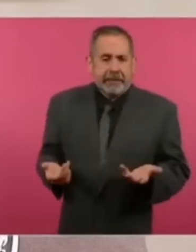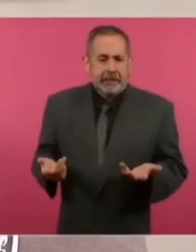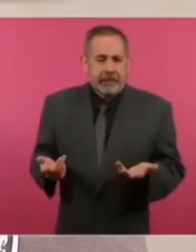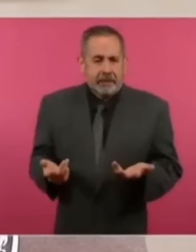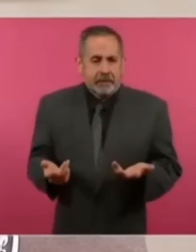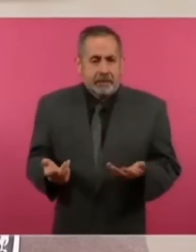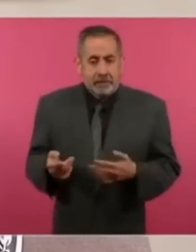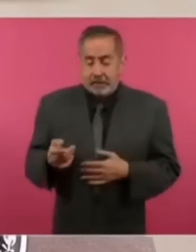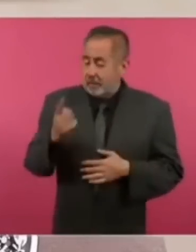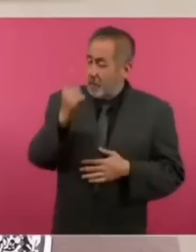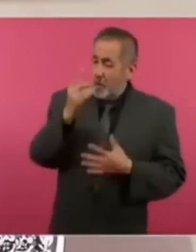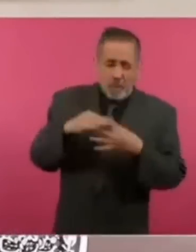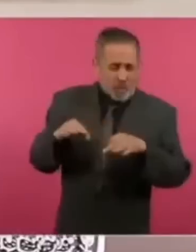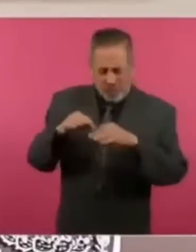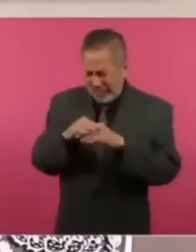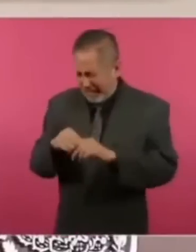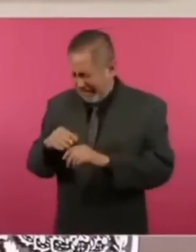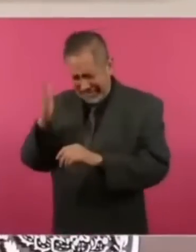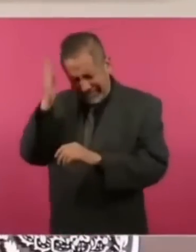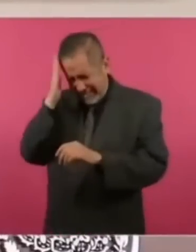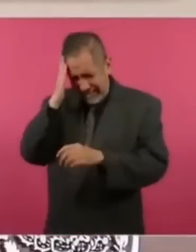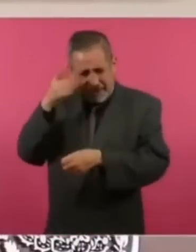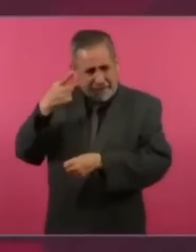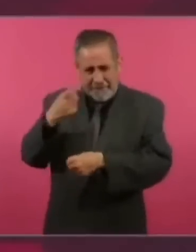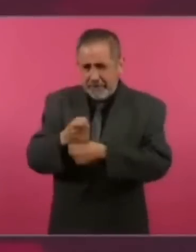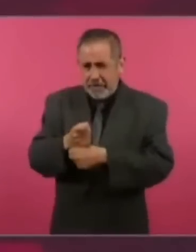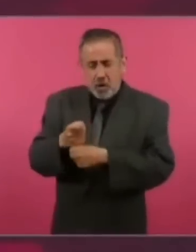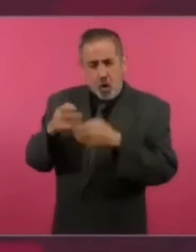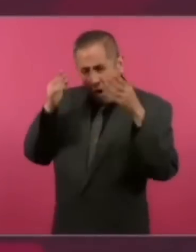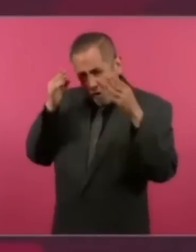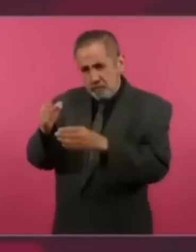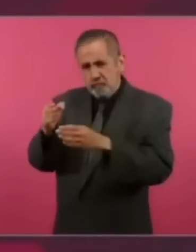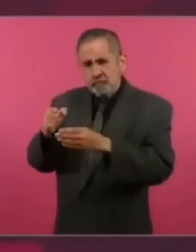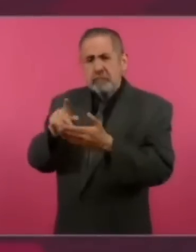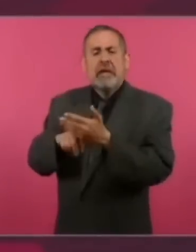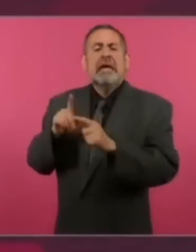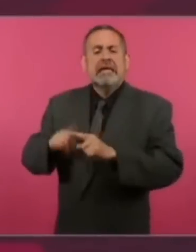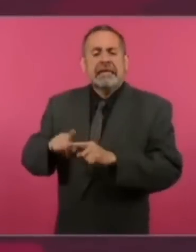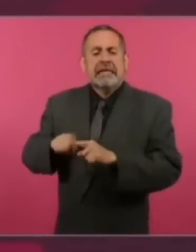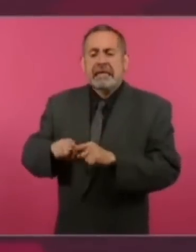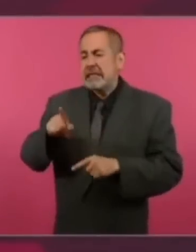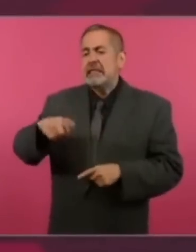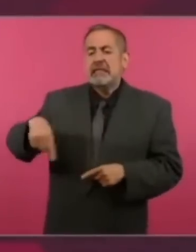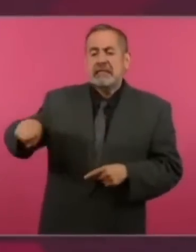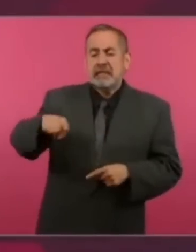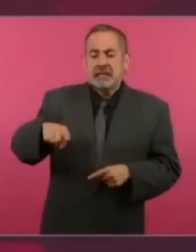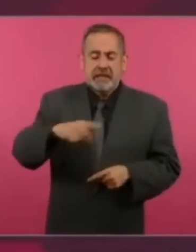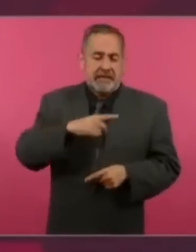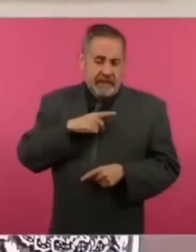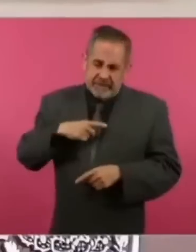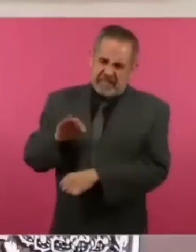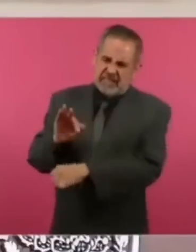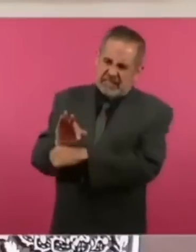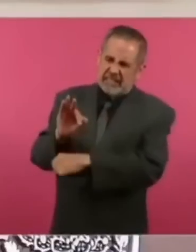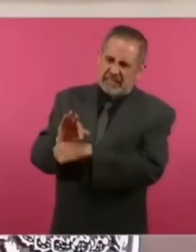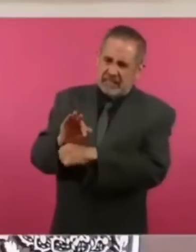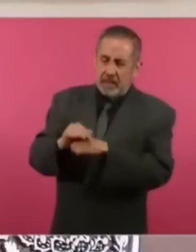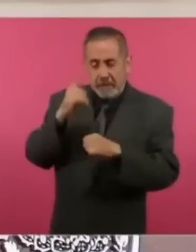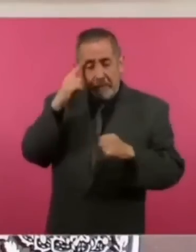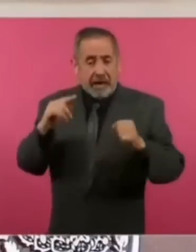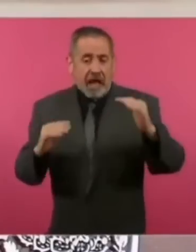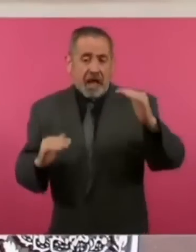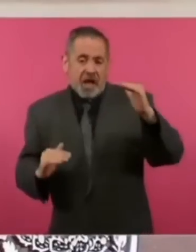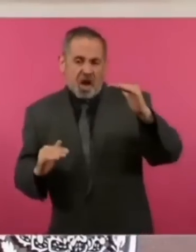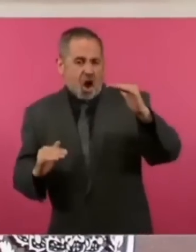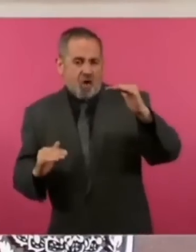también. Pero lo central siempre debe ser la lucha contra la